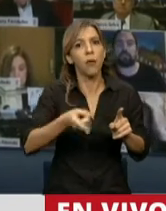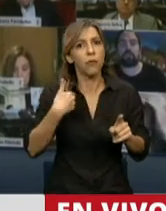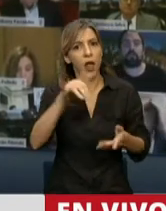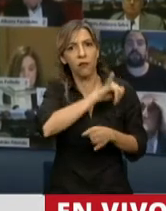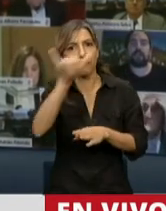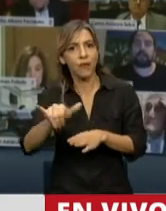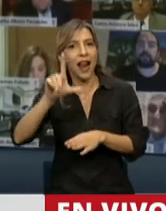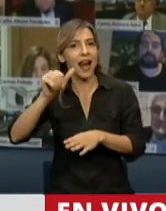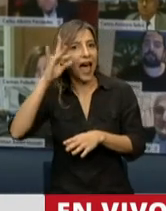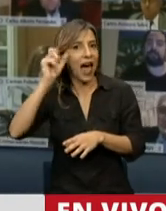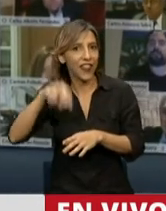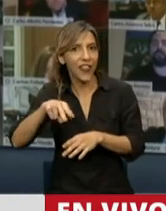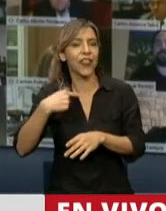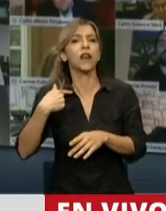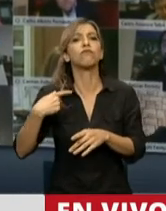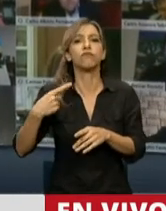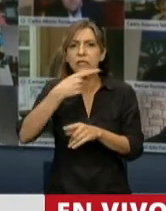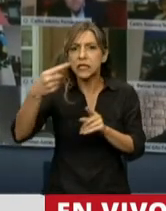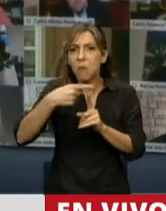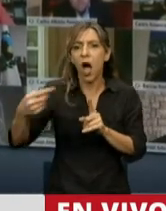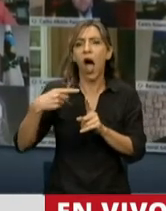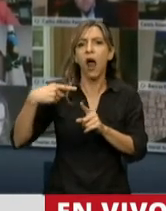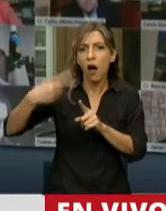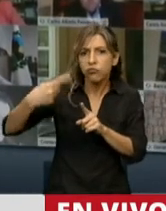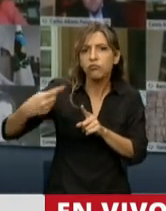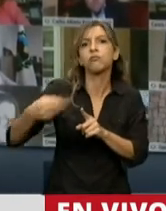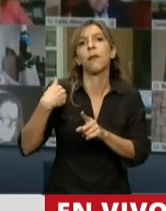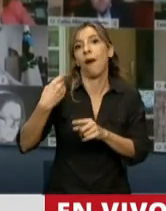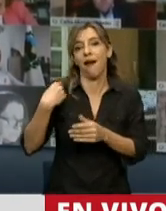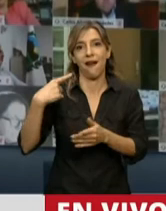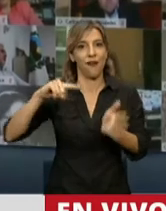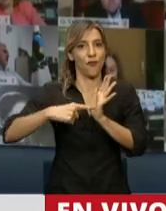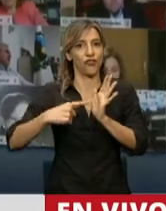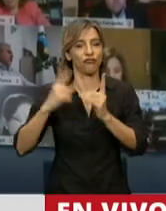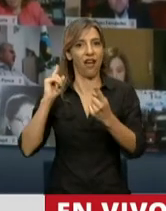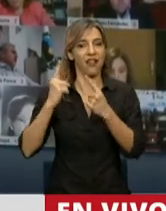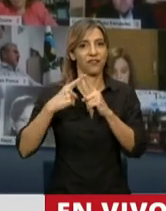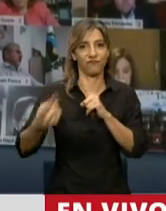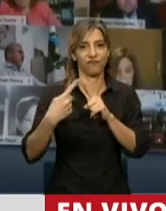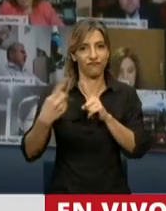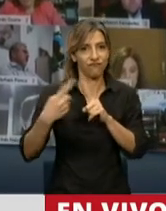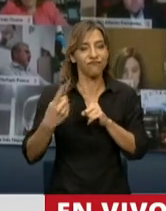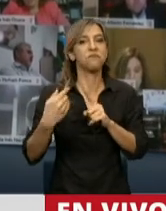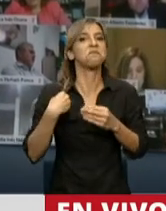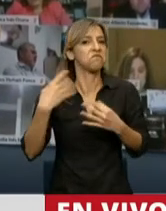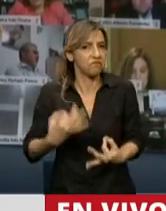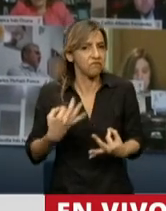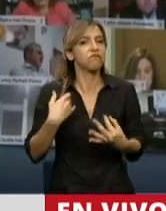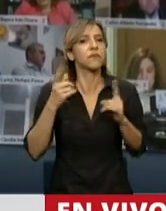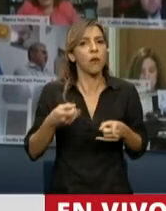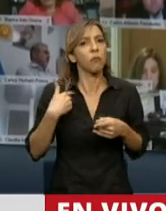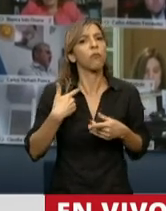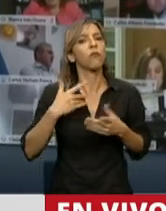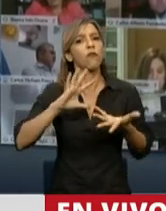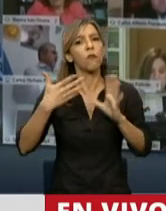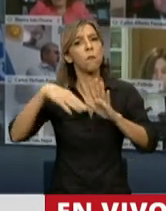la frecuencia semanal de los mismos, conectando Buenos Aires con Puerto Argentino. Estableció un programa de intercambio educativo